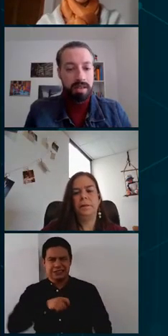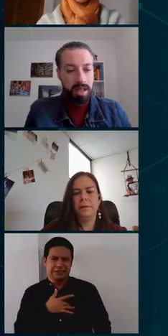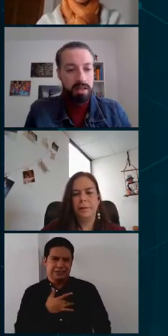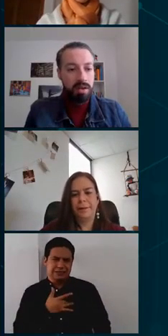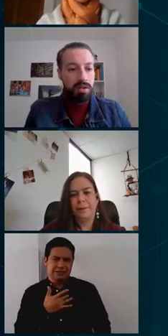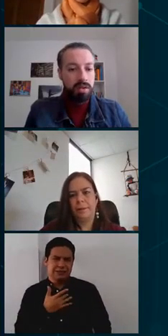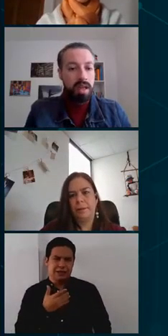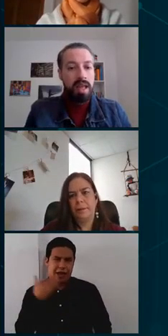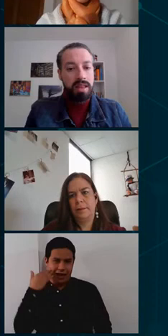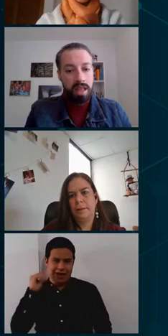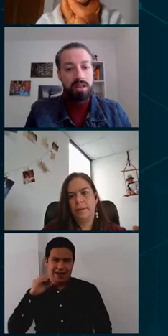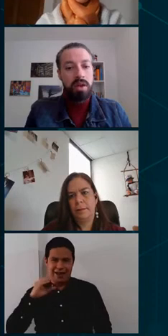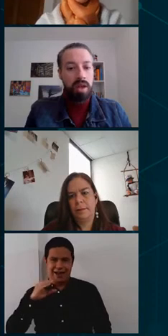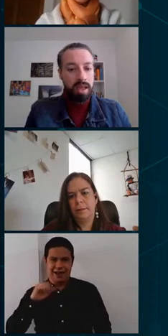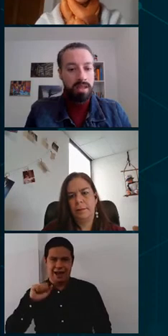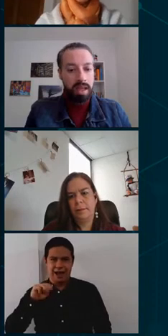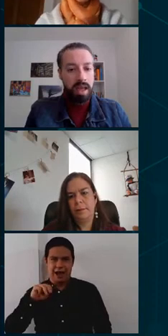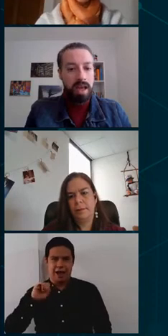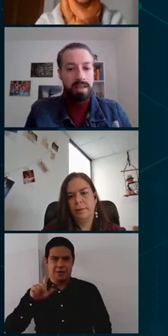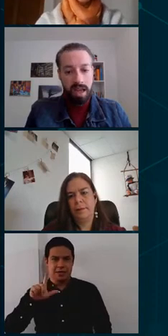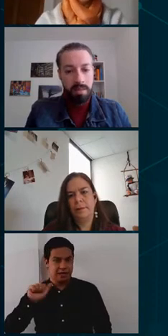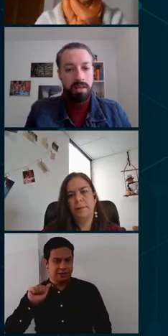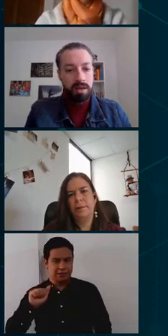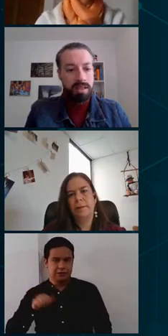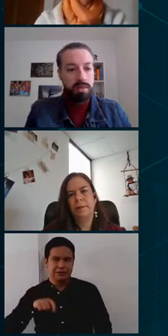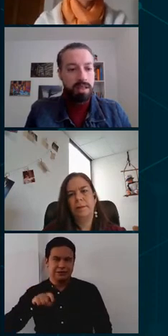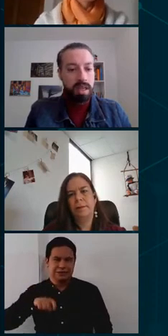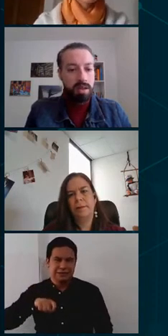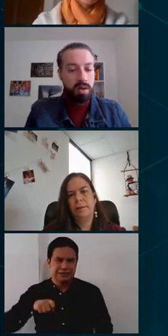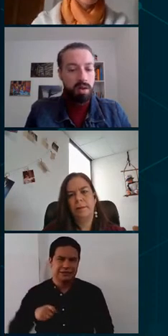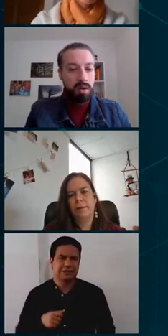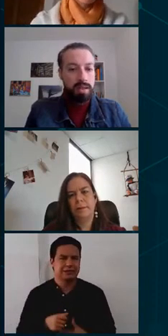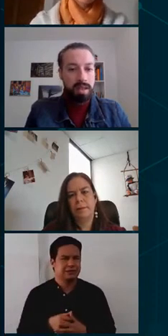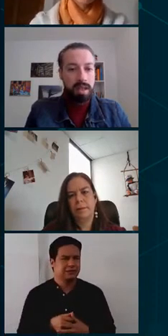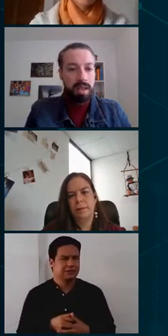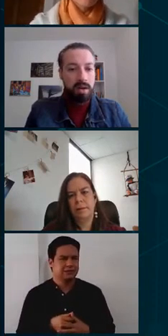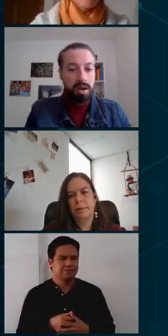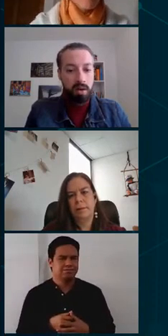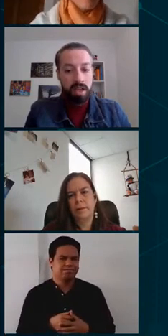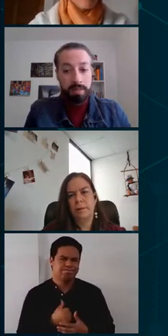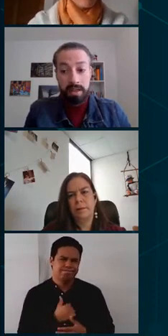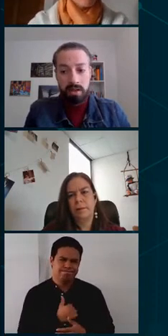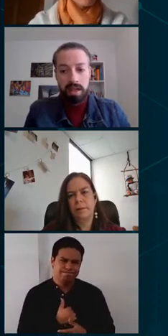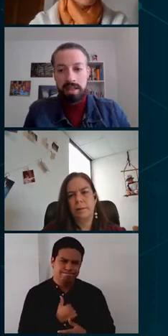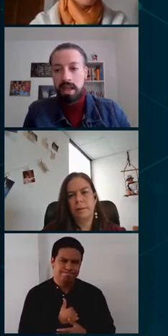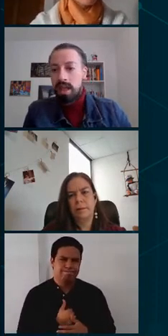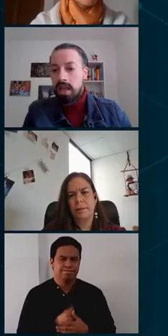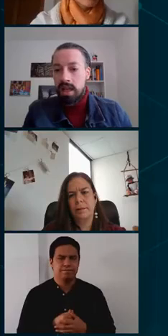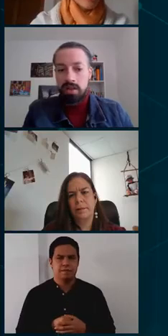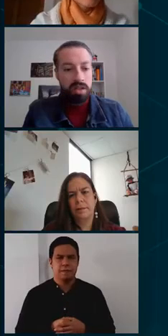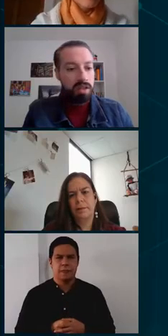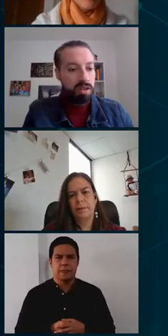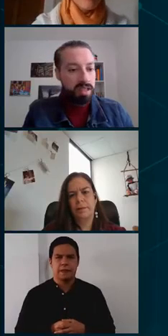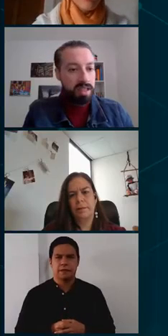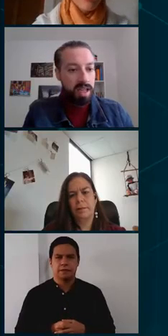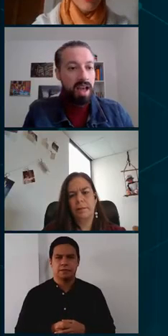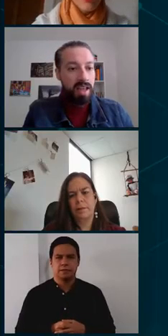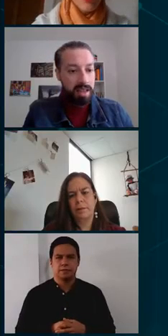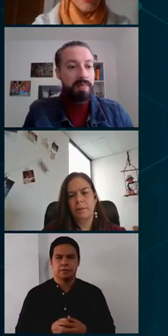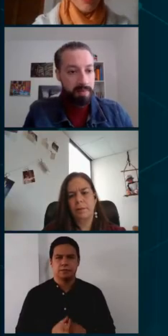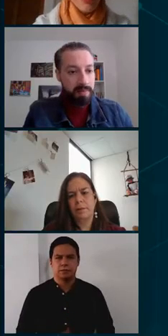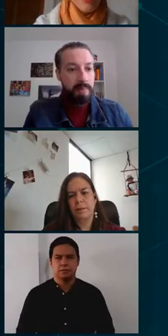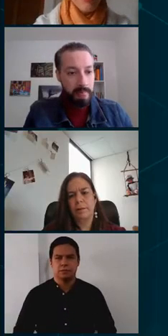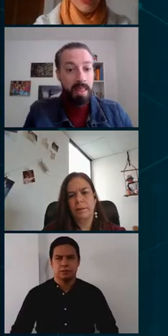estar manifestándonos dentro de ese acercamiento que estamos haciendo con con las personas. Entonces, no Andrés, sé